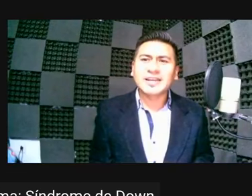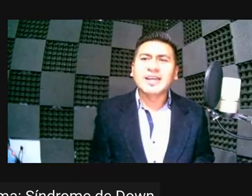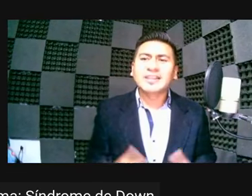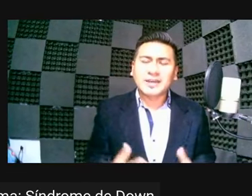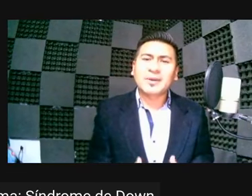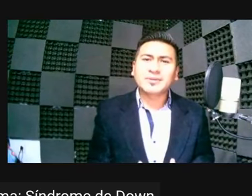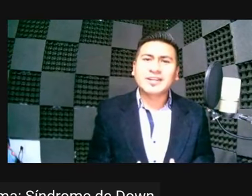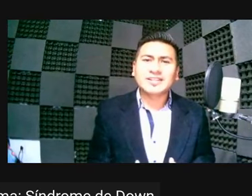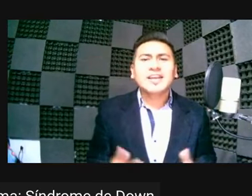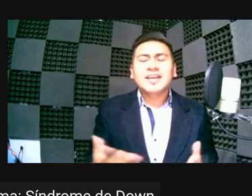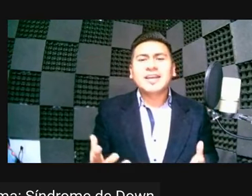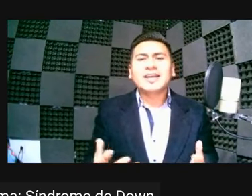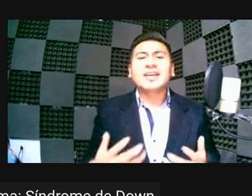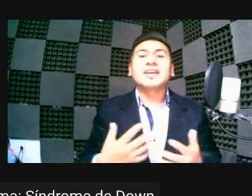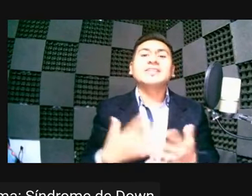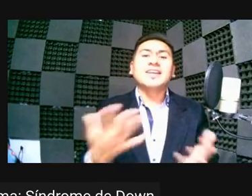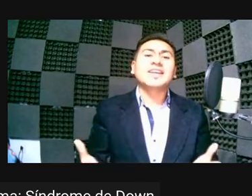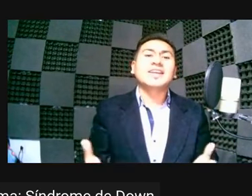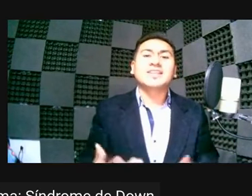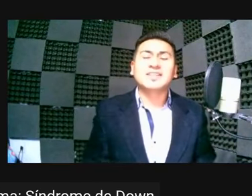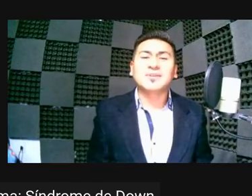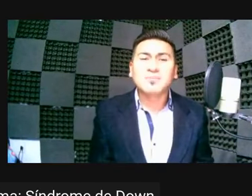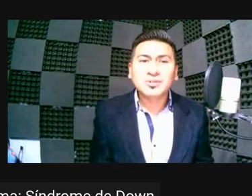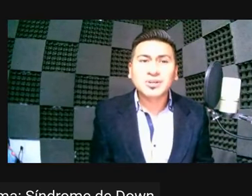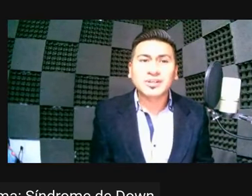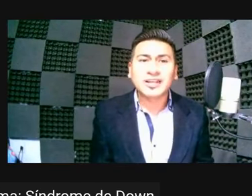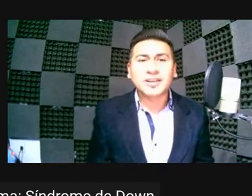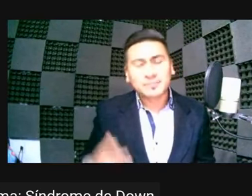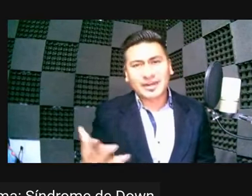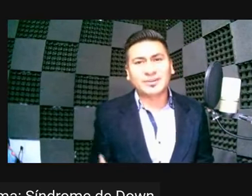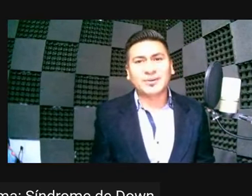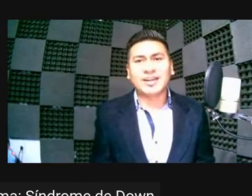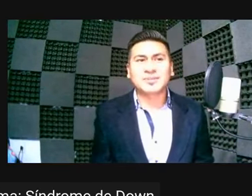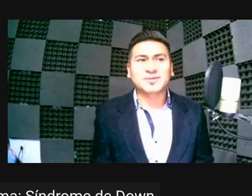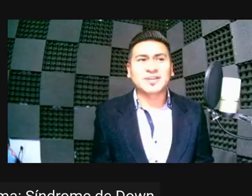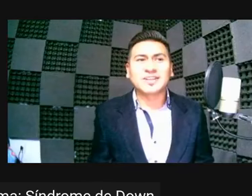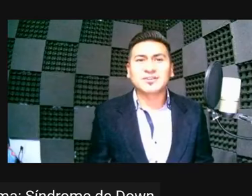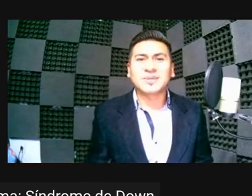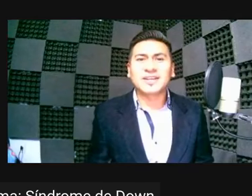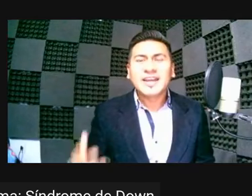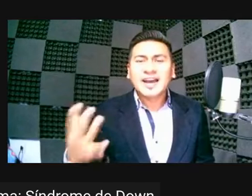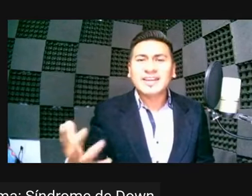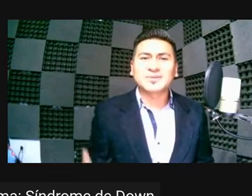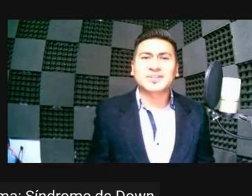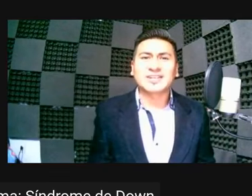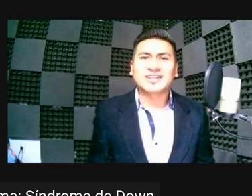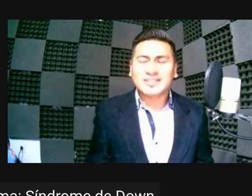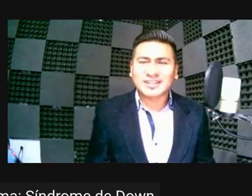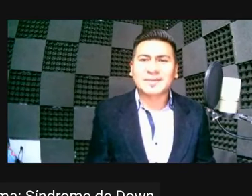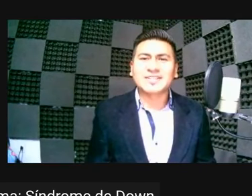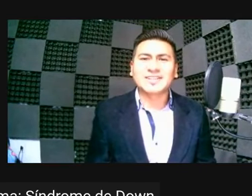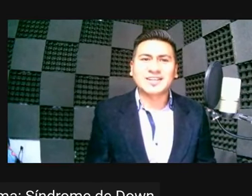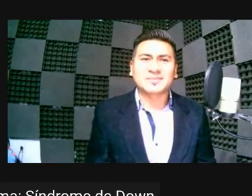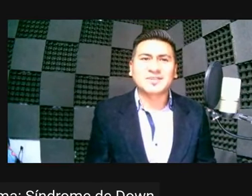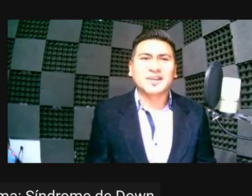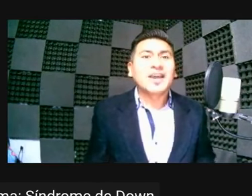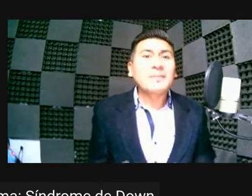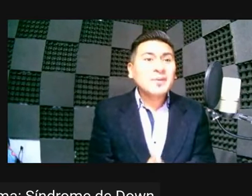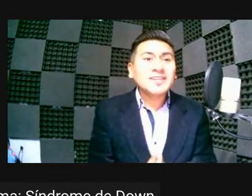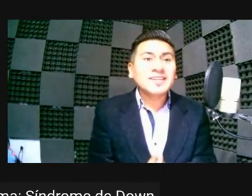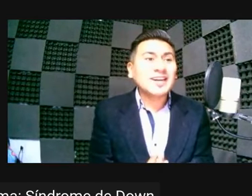y terapéuticas, que sé que ha sido de mucha utilidad para todas las personas que nos ven ahí en sus casitas a través de esta